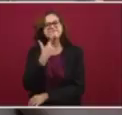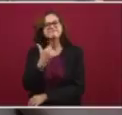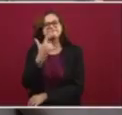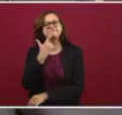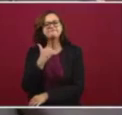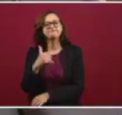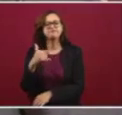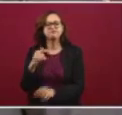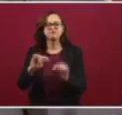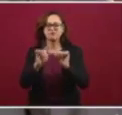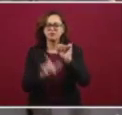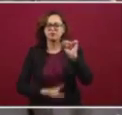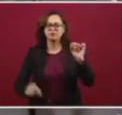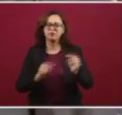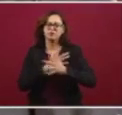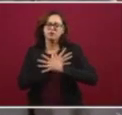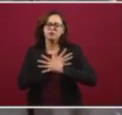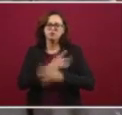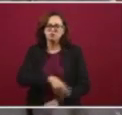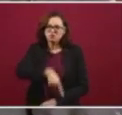su patriotismo.